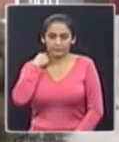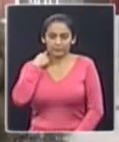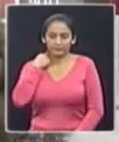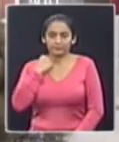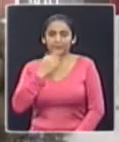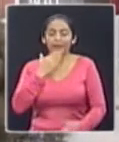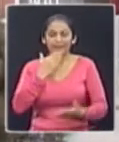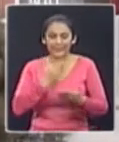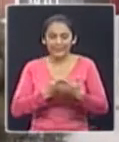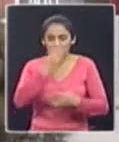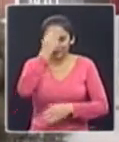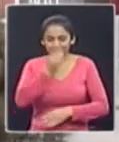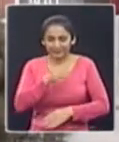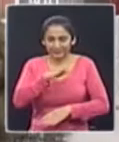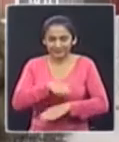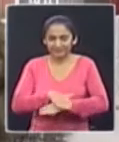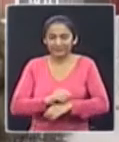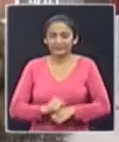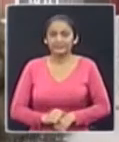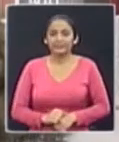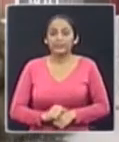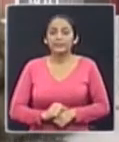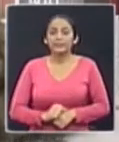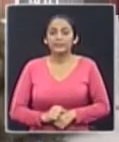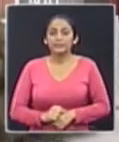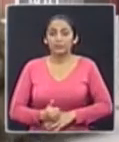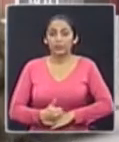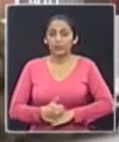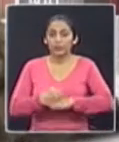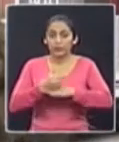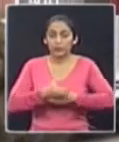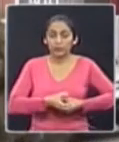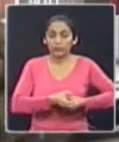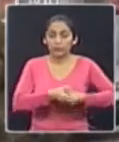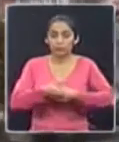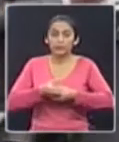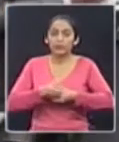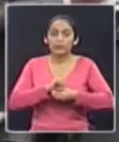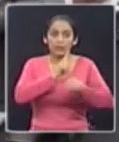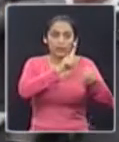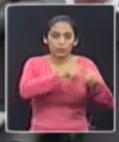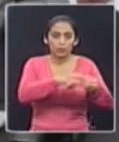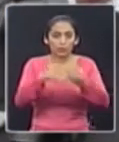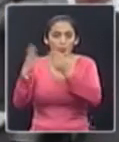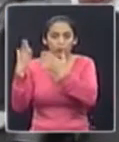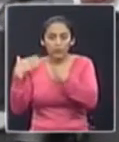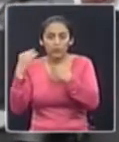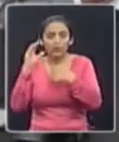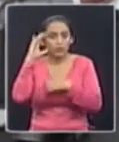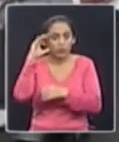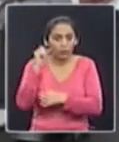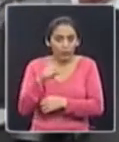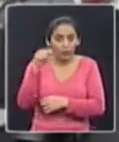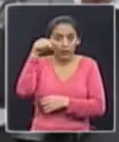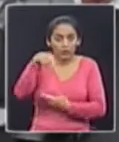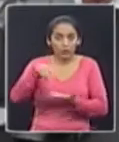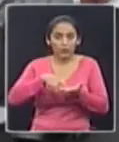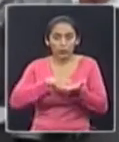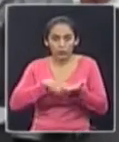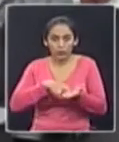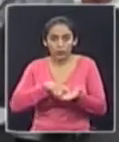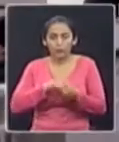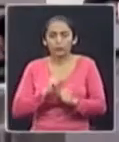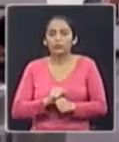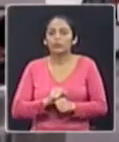Gracias, buenas tardes. Los representantes del Cuerpo de Bomberos de Quito, Guayaquil y Cuenca se reunieron con la Secretaria